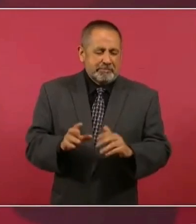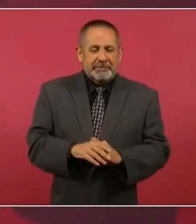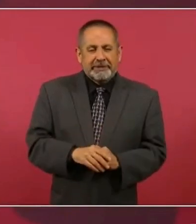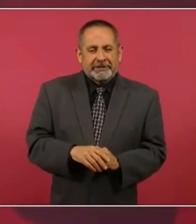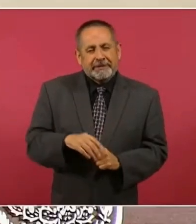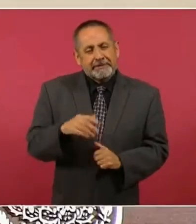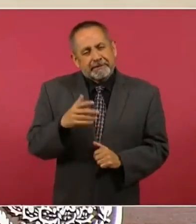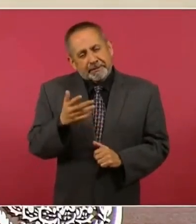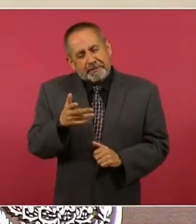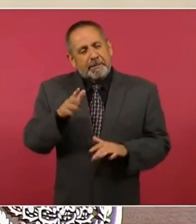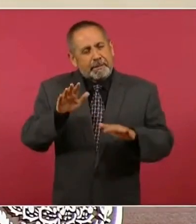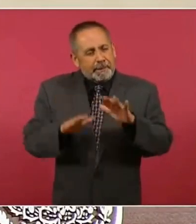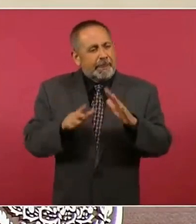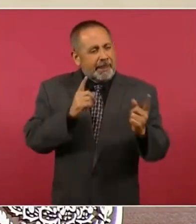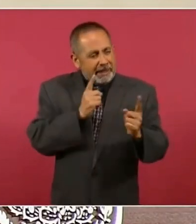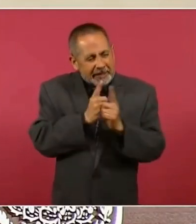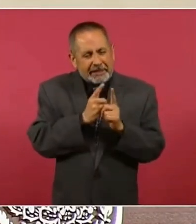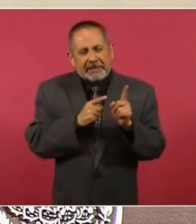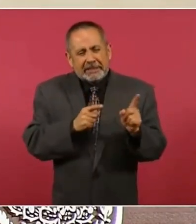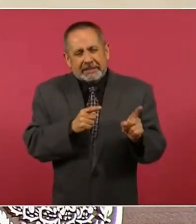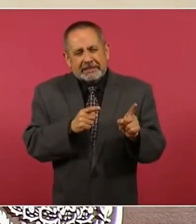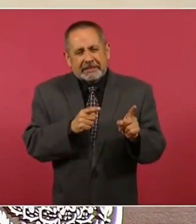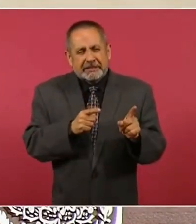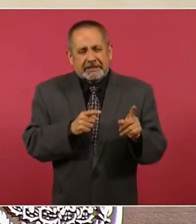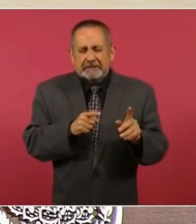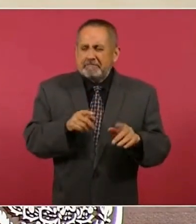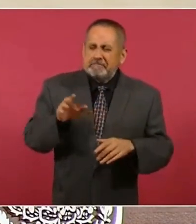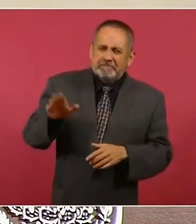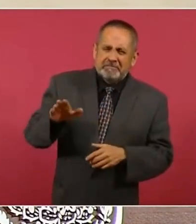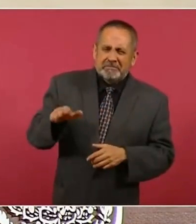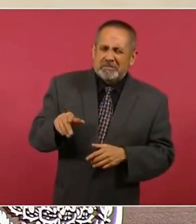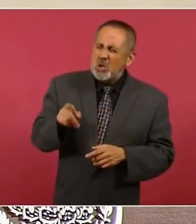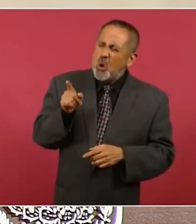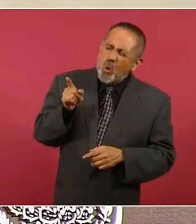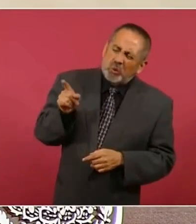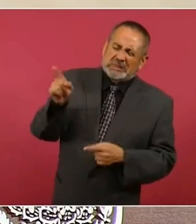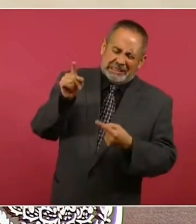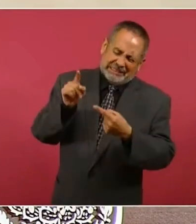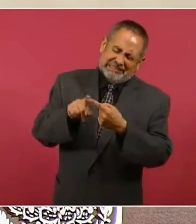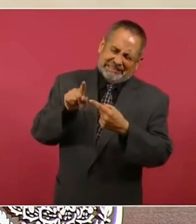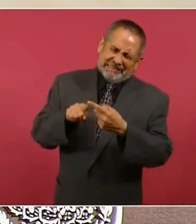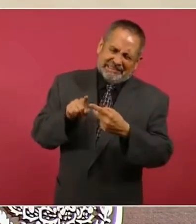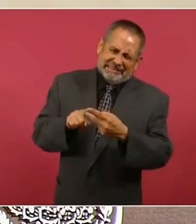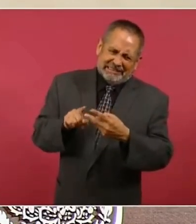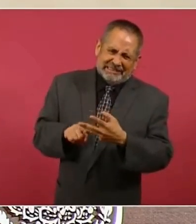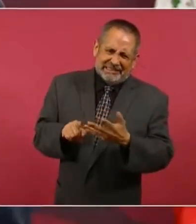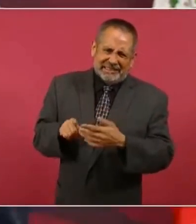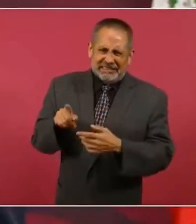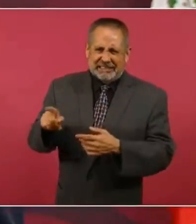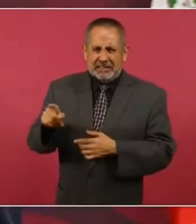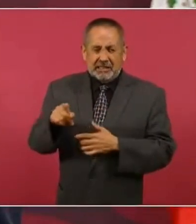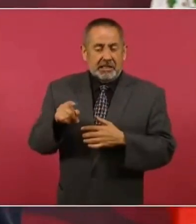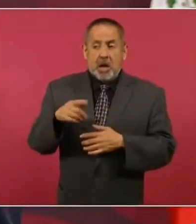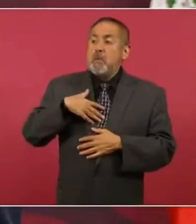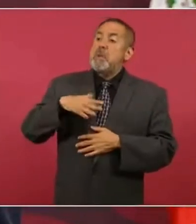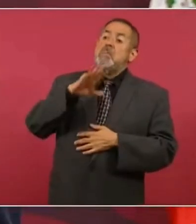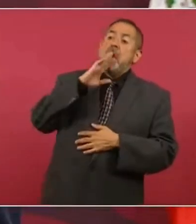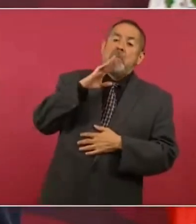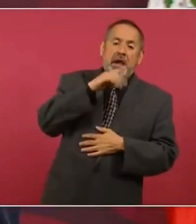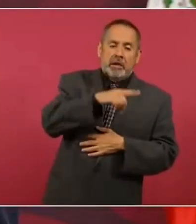Pero a veces me encuentro algunos que dicen, es que usted es el ídolo de mi